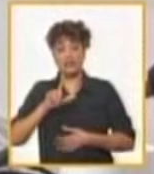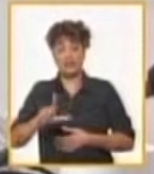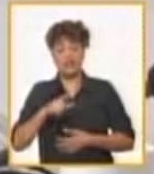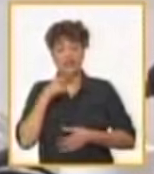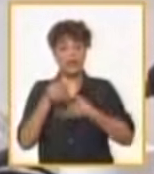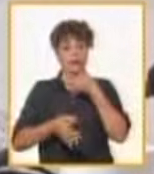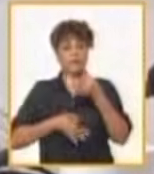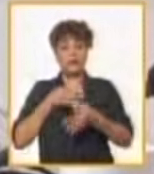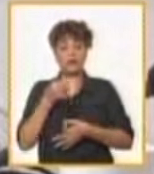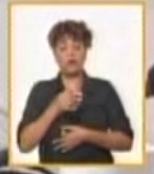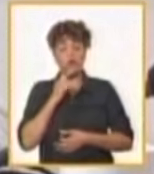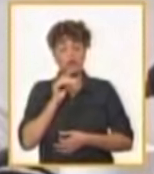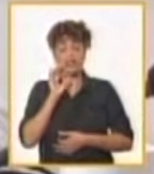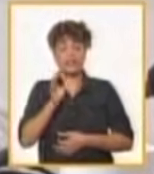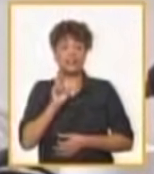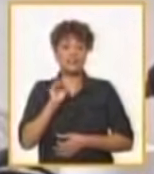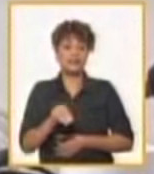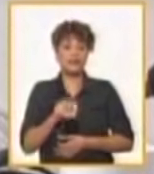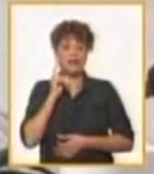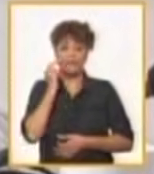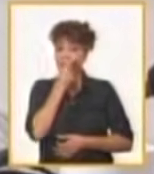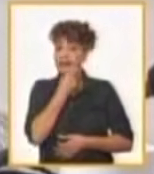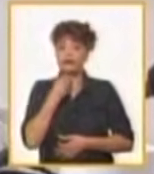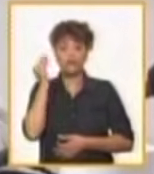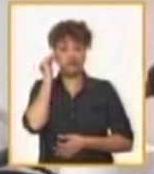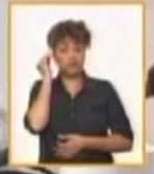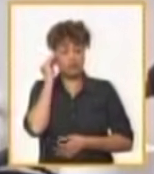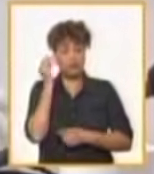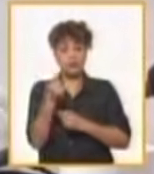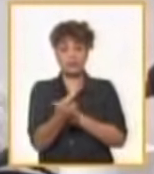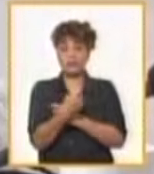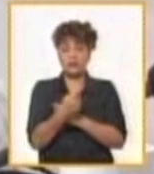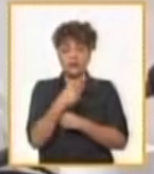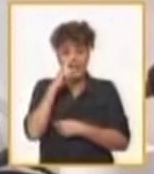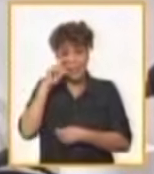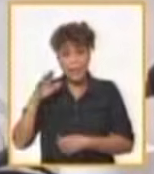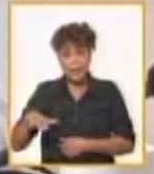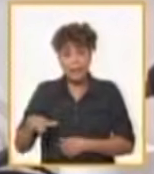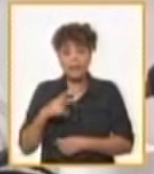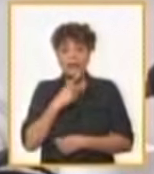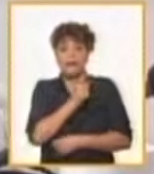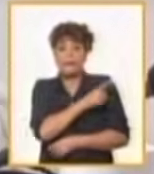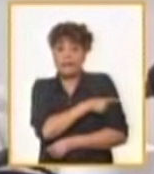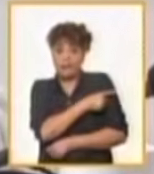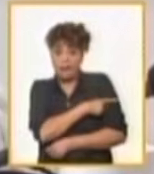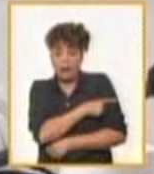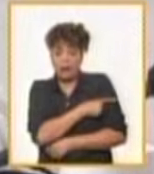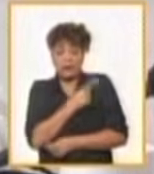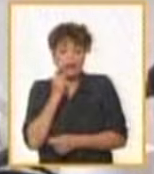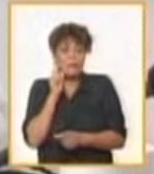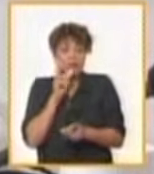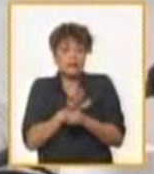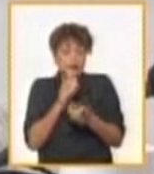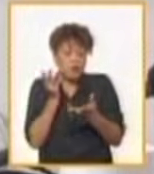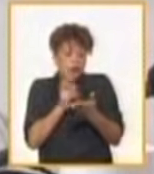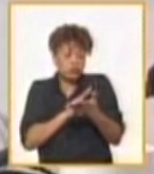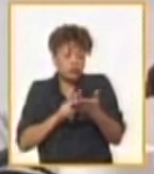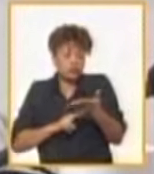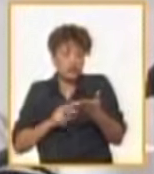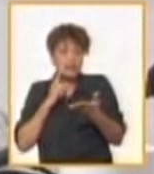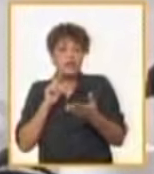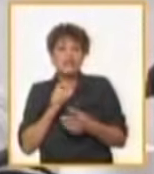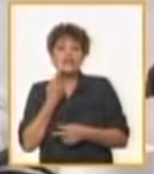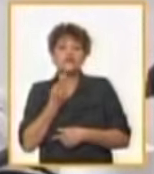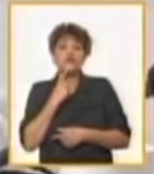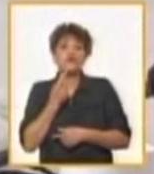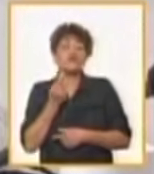desde siempre, lo hemos aprendido desde que vamos a la escuela primaria y empezamos a leer, ser culto es el único modo de